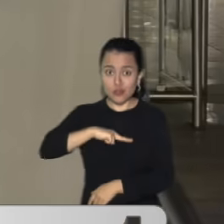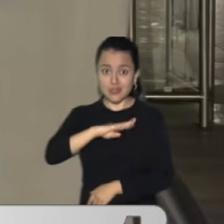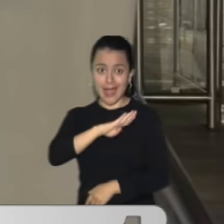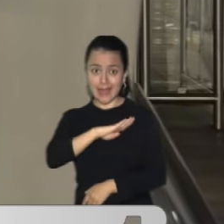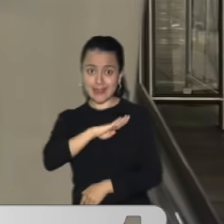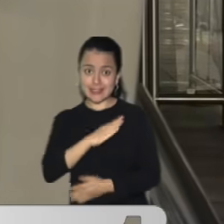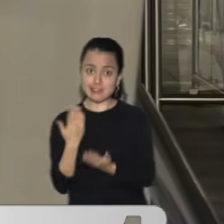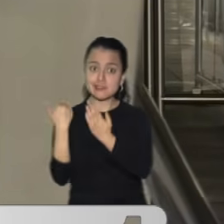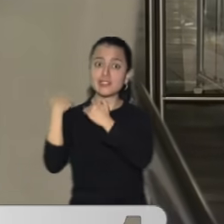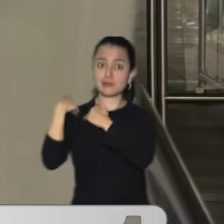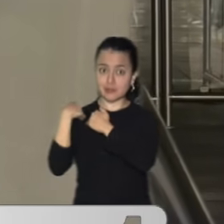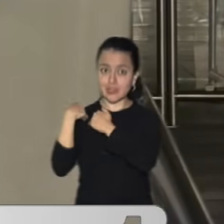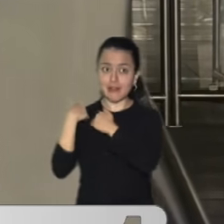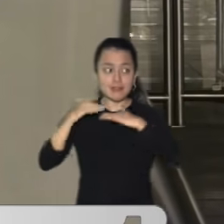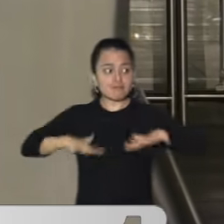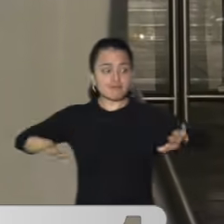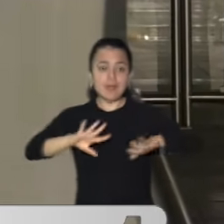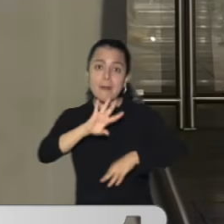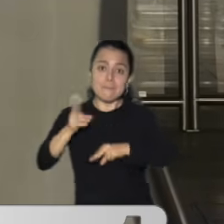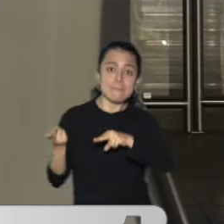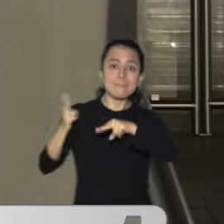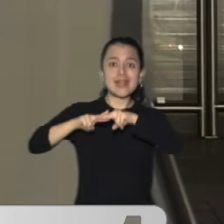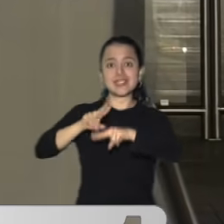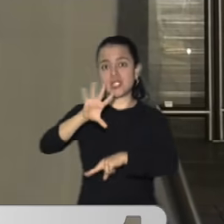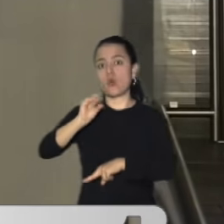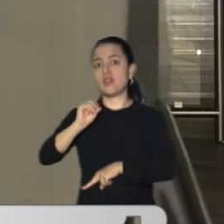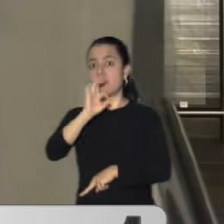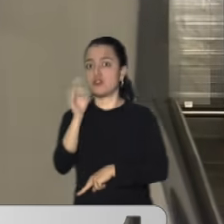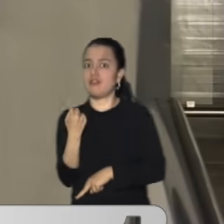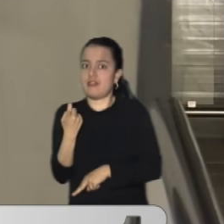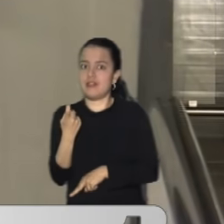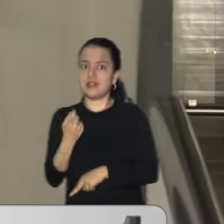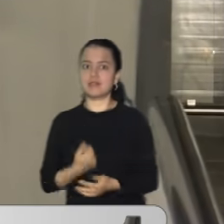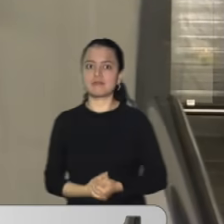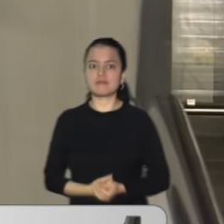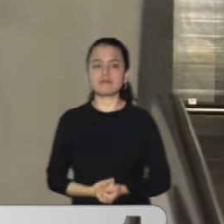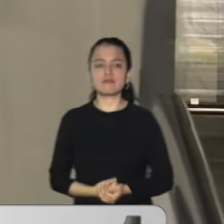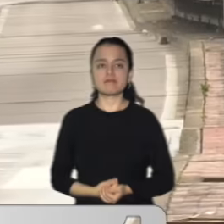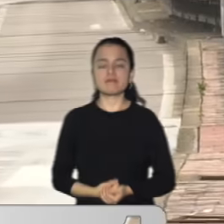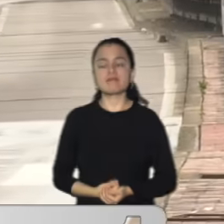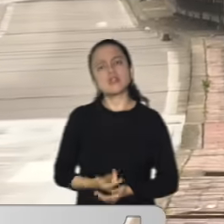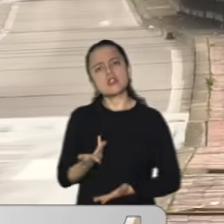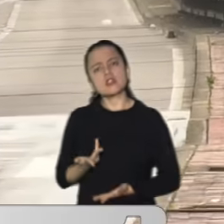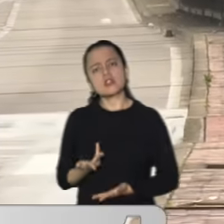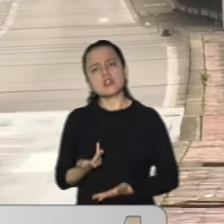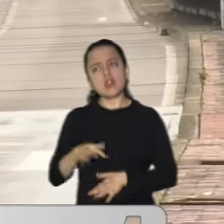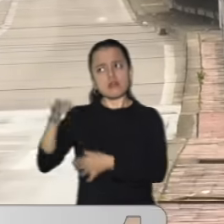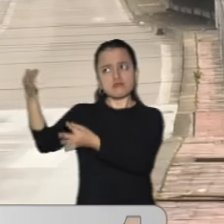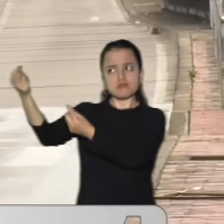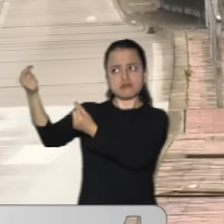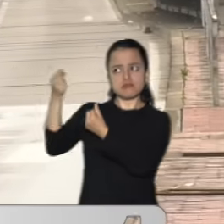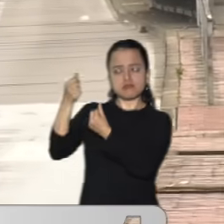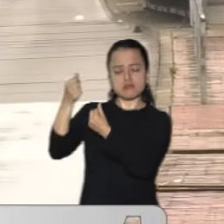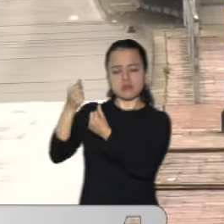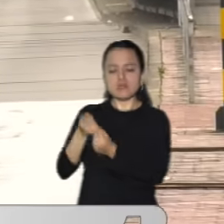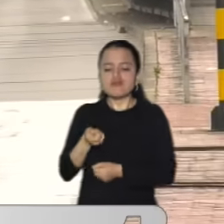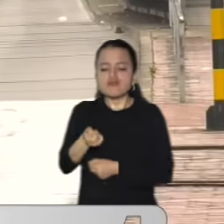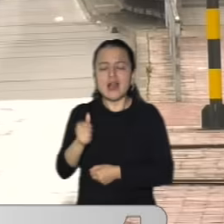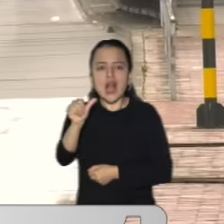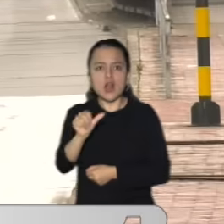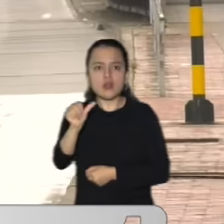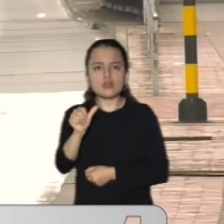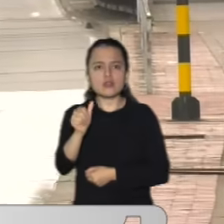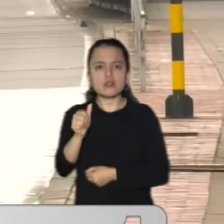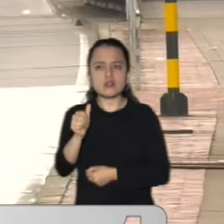alcaldías. Los recursos disponibles en Transmilenio alcanzan hasta el mes de agosto. Si el Consejo no le da el visto bueno a esos recursos, ¿cuál es el plan